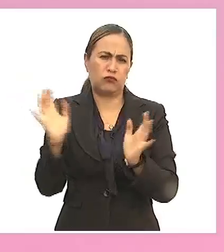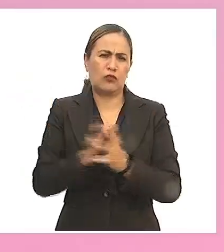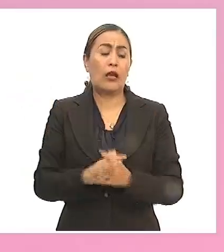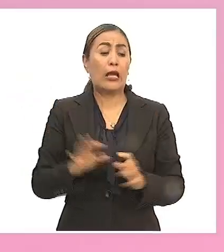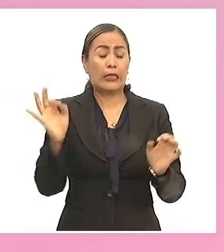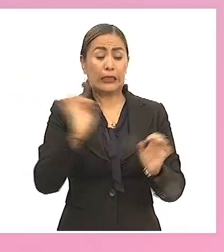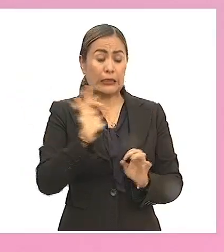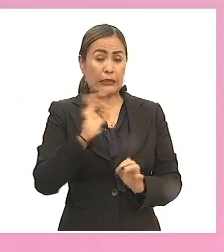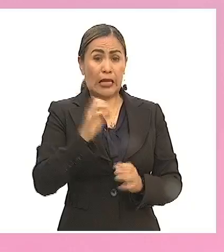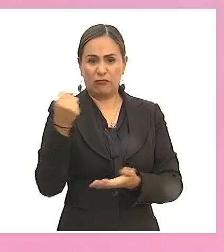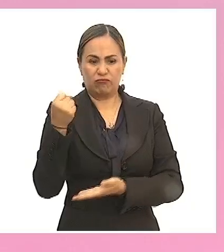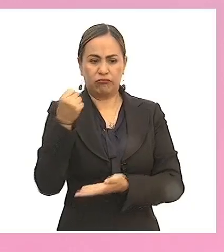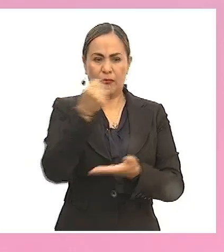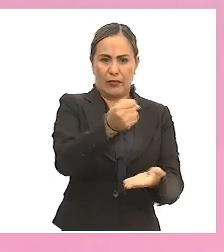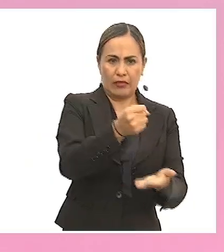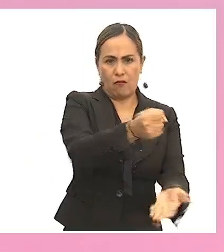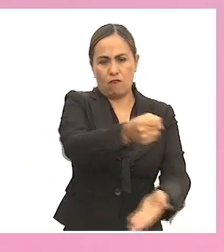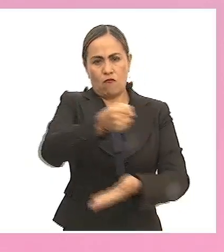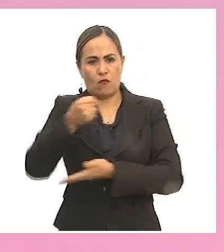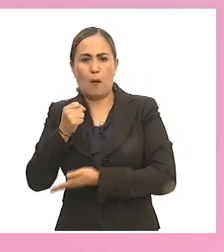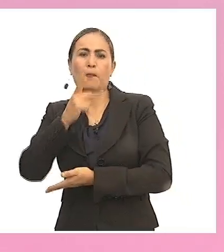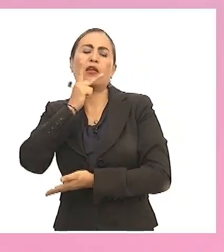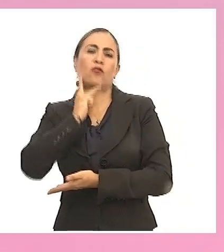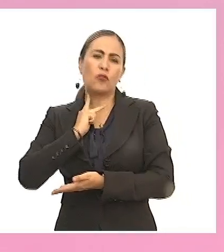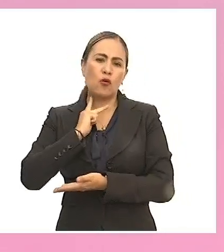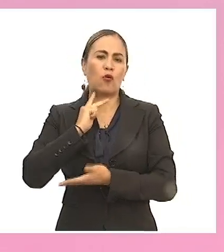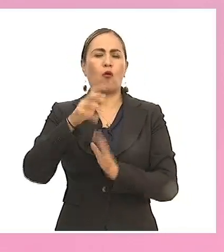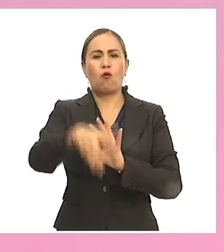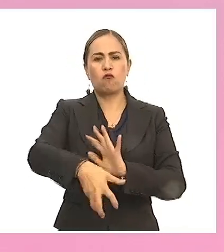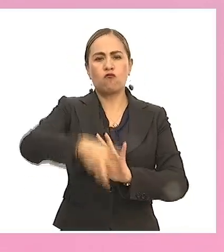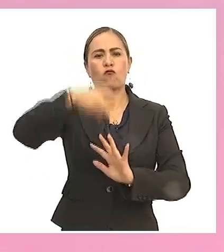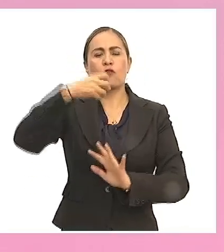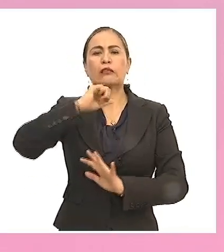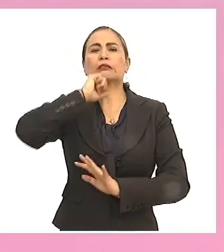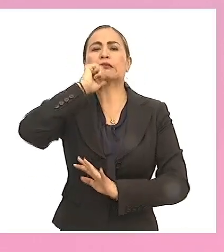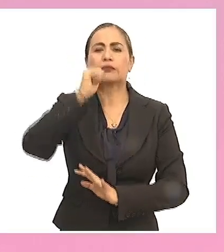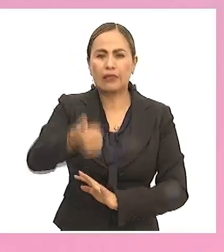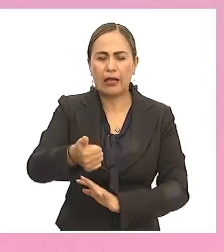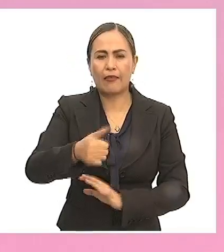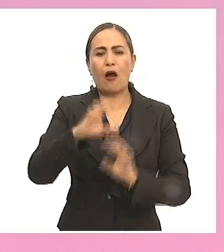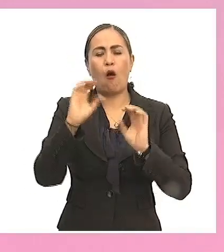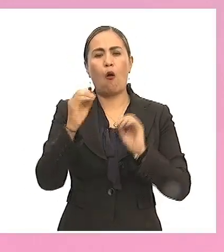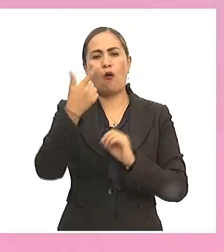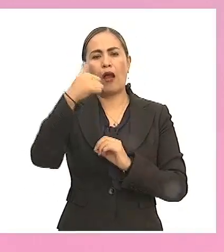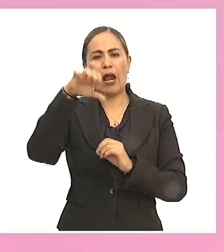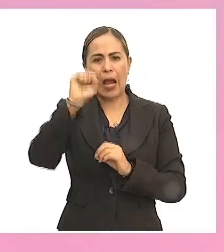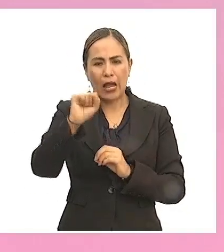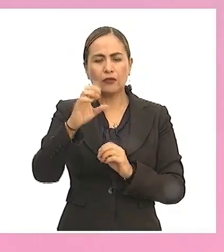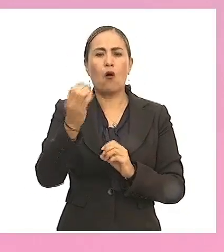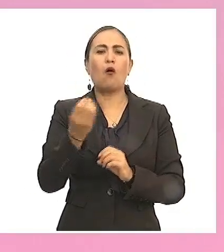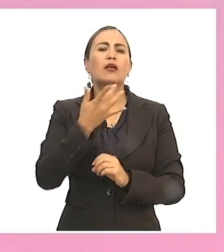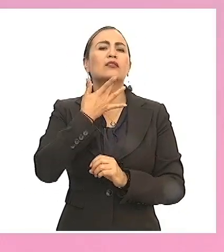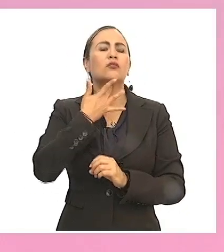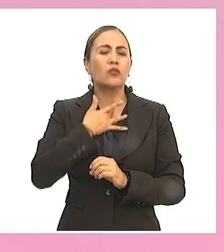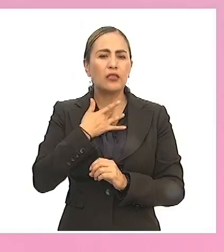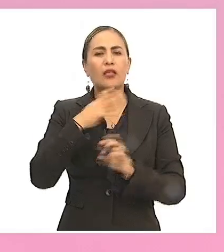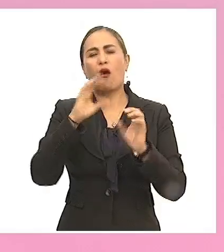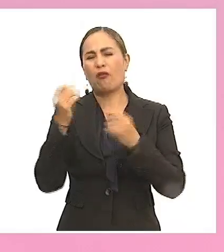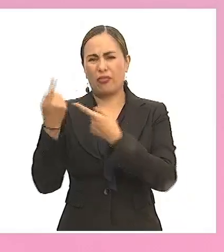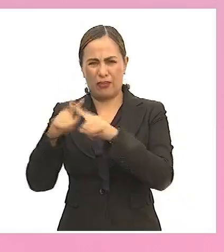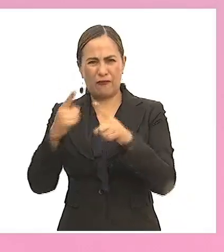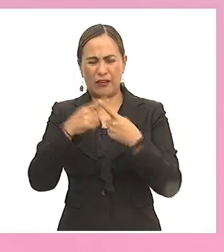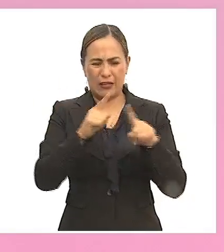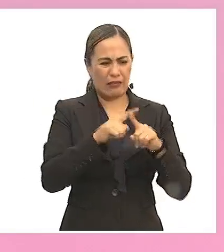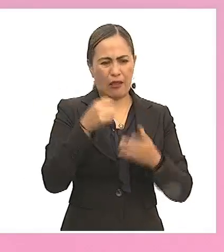anticipadamente de invertir en la extracción de petróleo y en la producción de gasolinas y